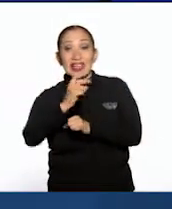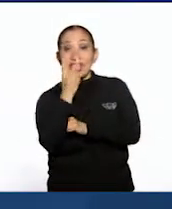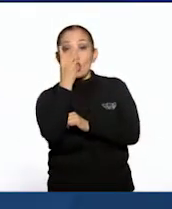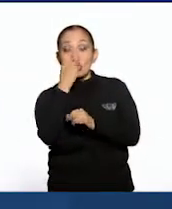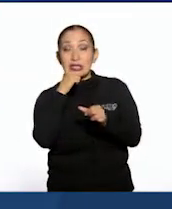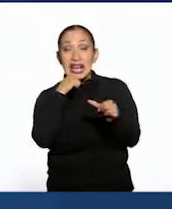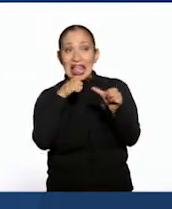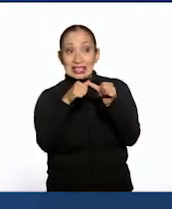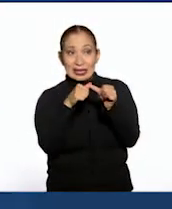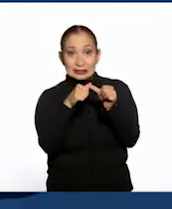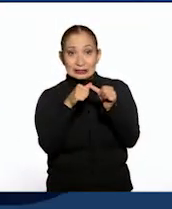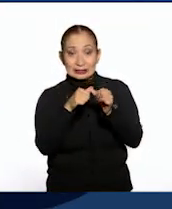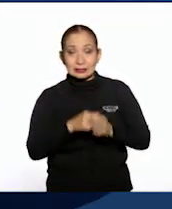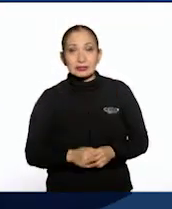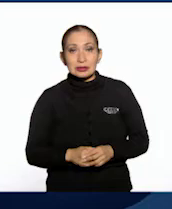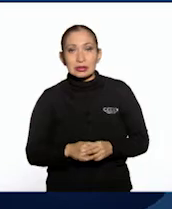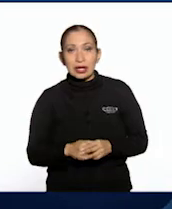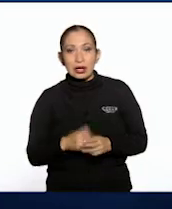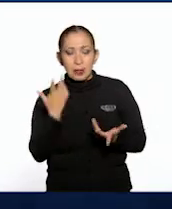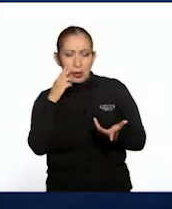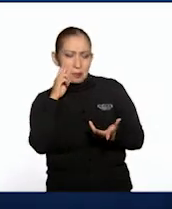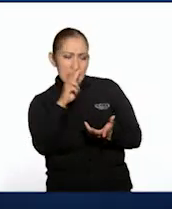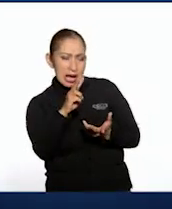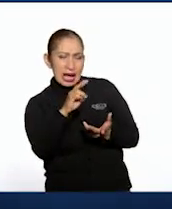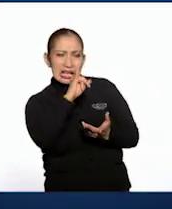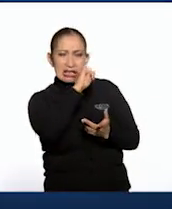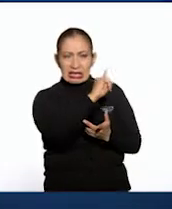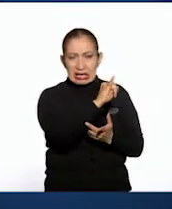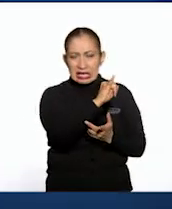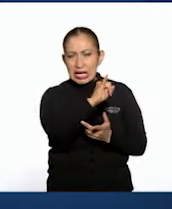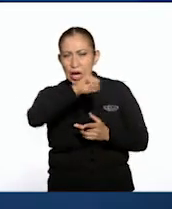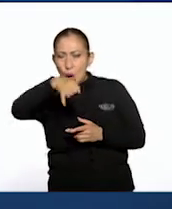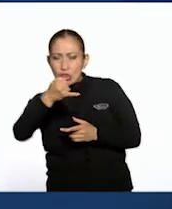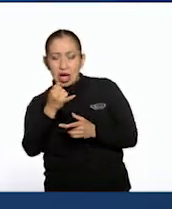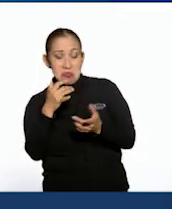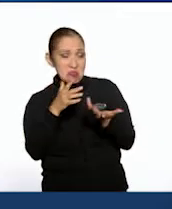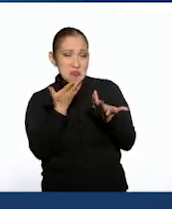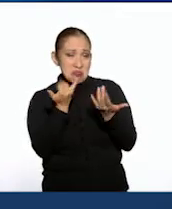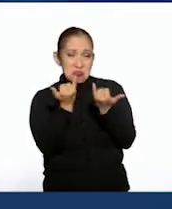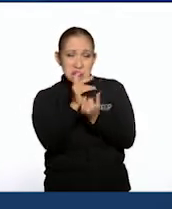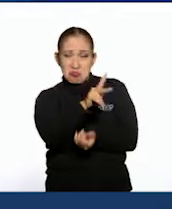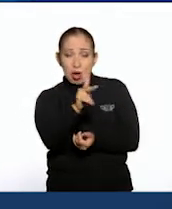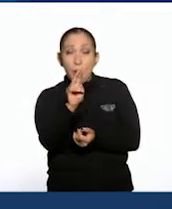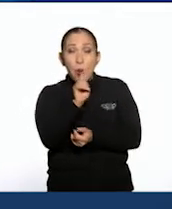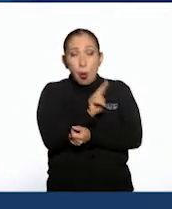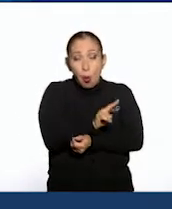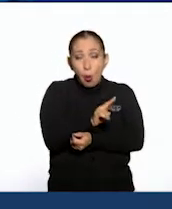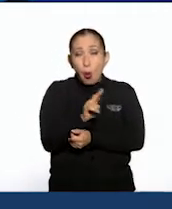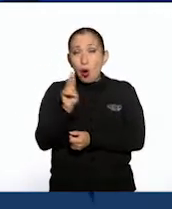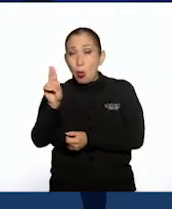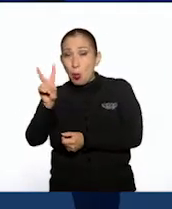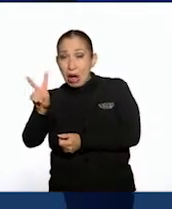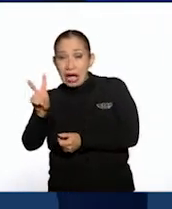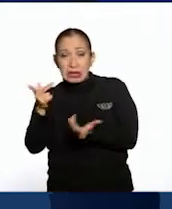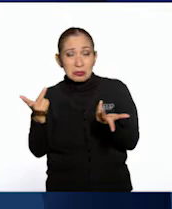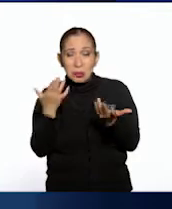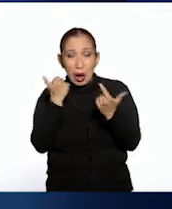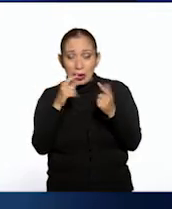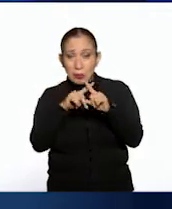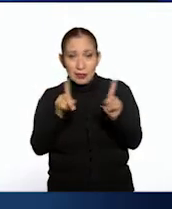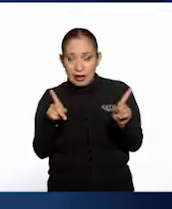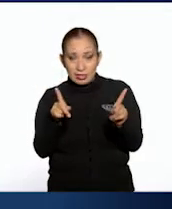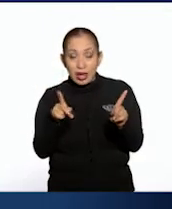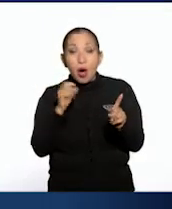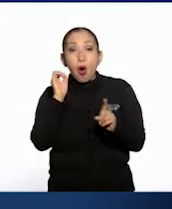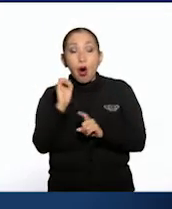22 letras. No distinguía entre la I y la J, ni entre la U y la V, ni